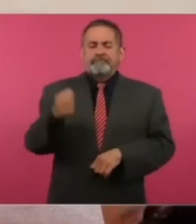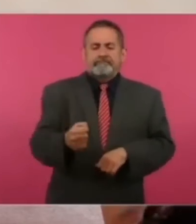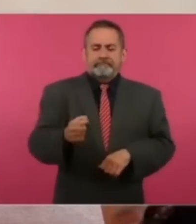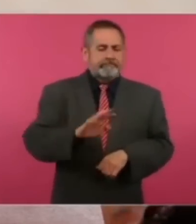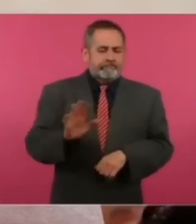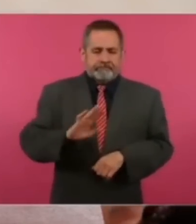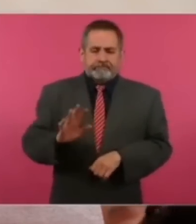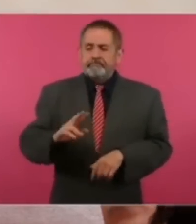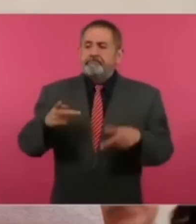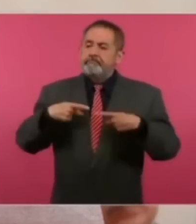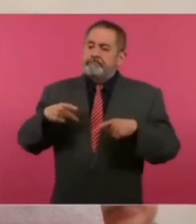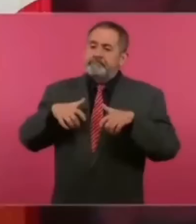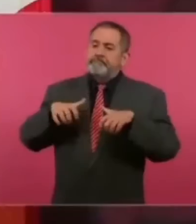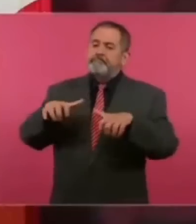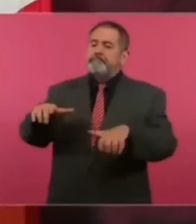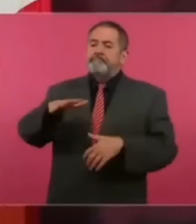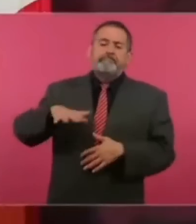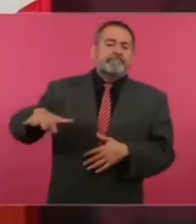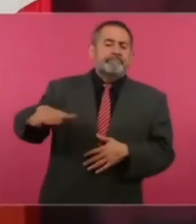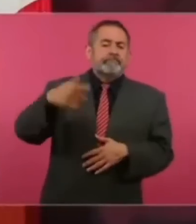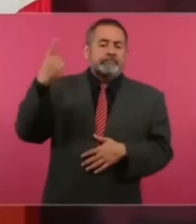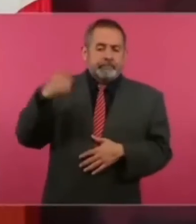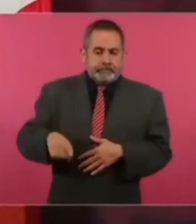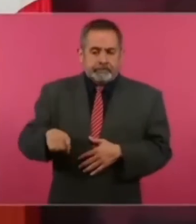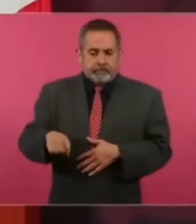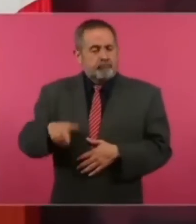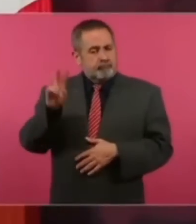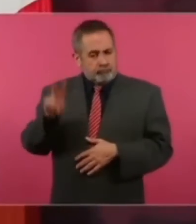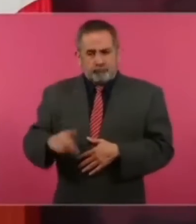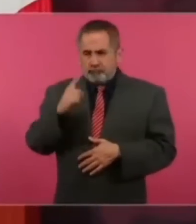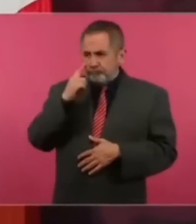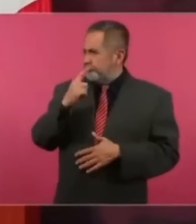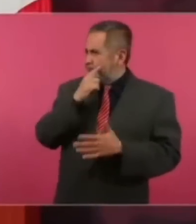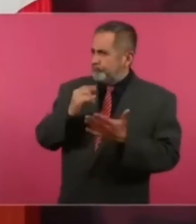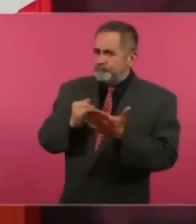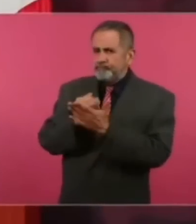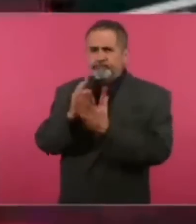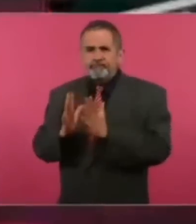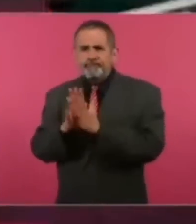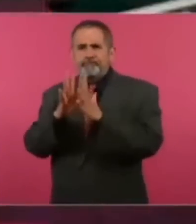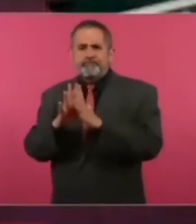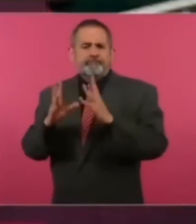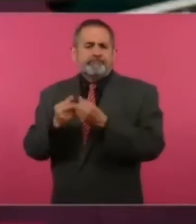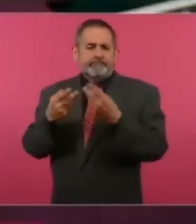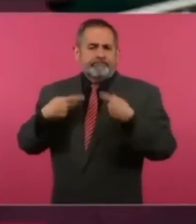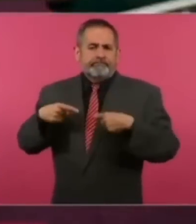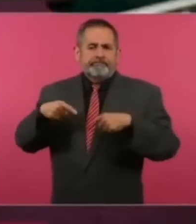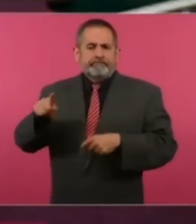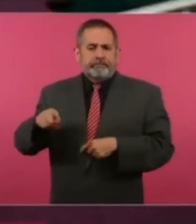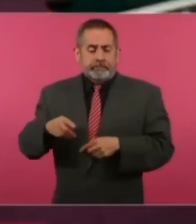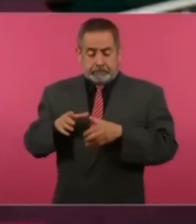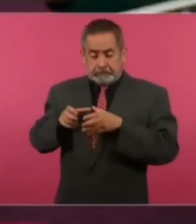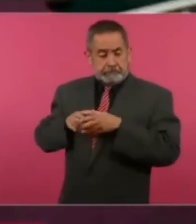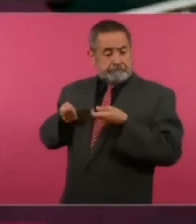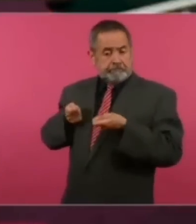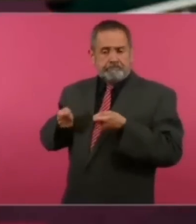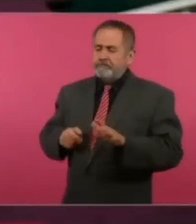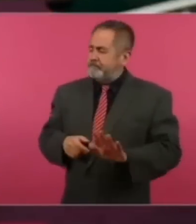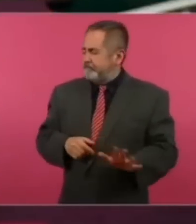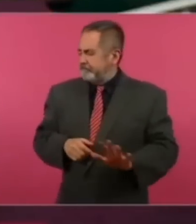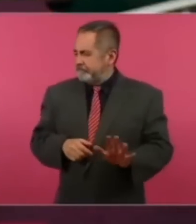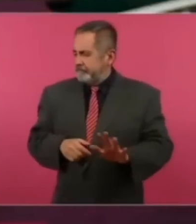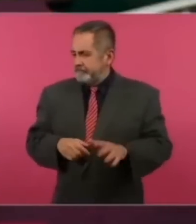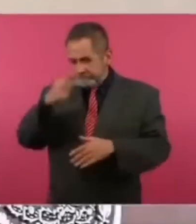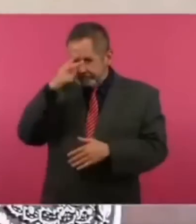porque el pueblo manda, porque ya hay una auténtica democracia y no domina una oligarquía